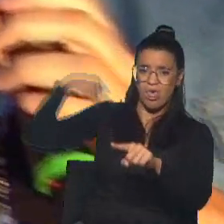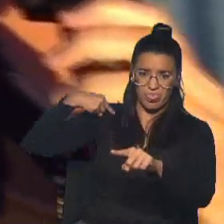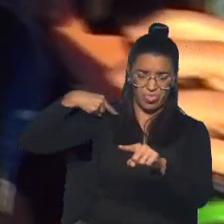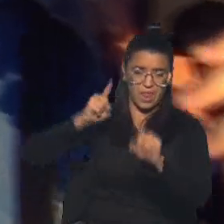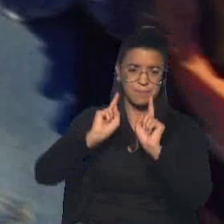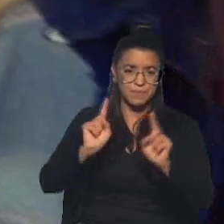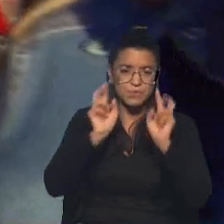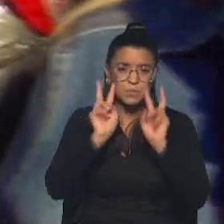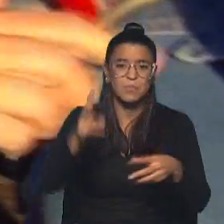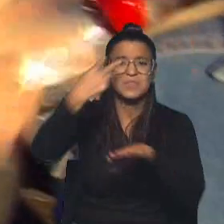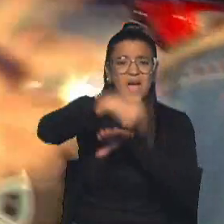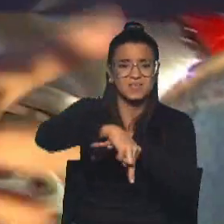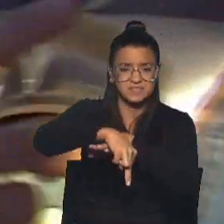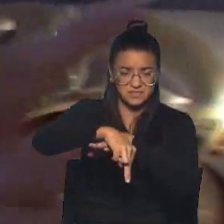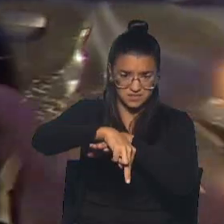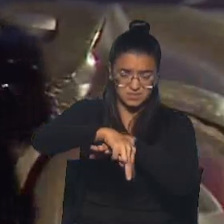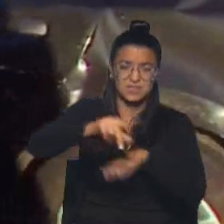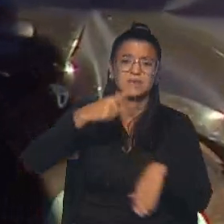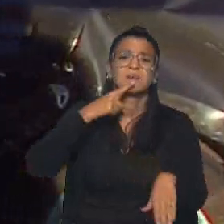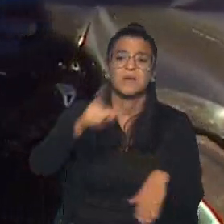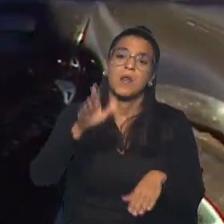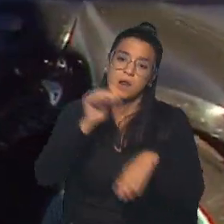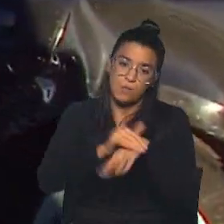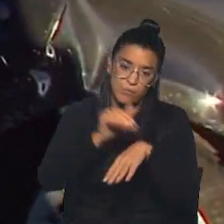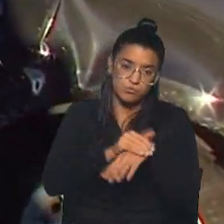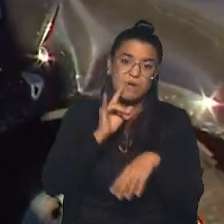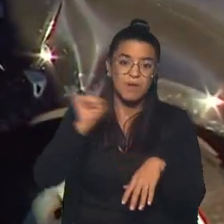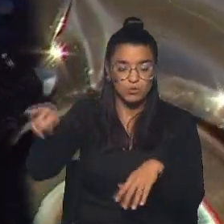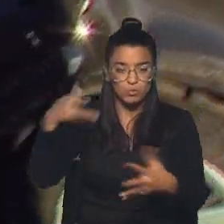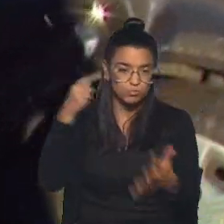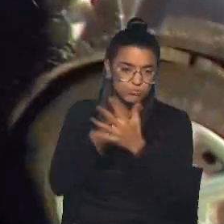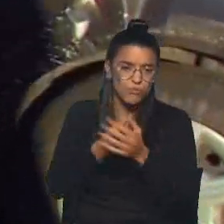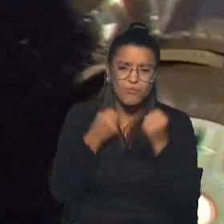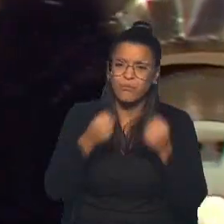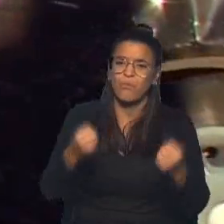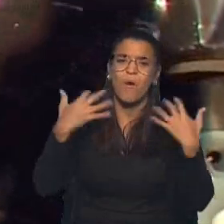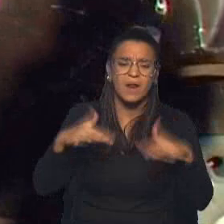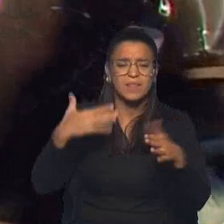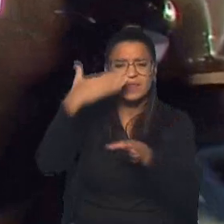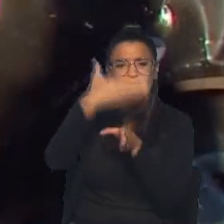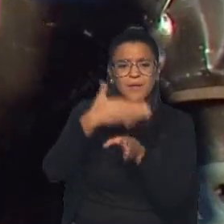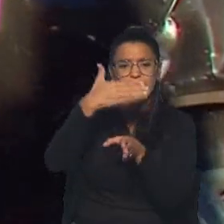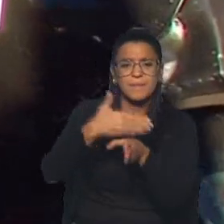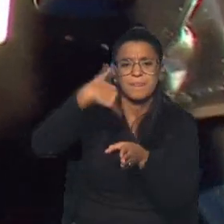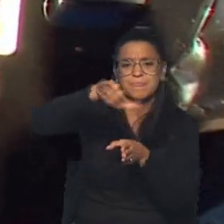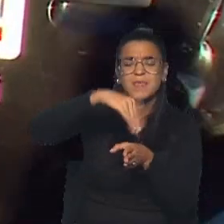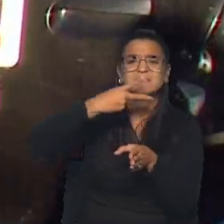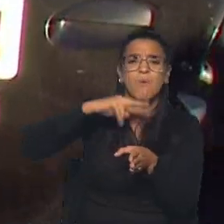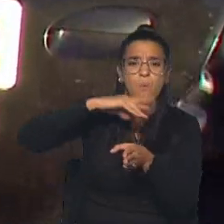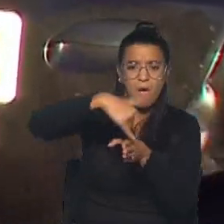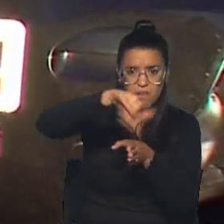estamos nosotros viendo este taxi que fue realmente el responsable de este choque este impacto fuertísimo en la calle bueno a ver ya sanjuán venía